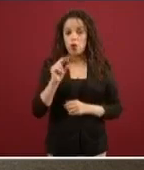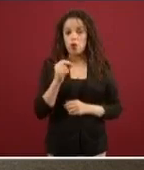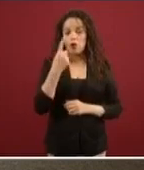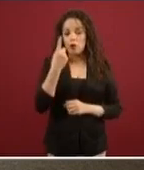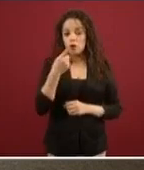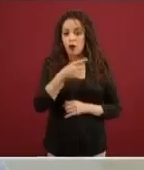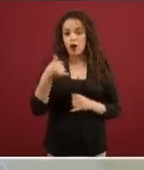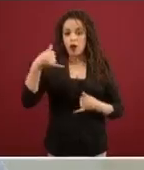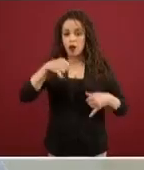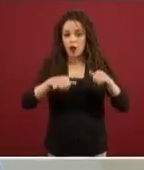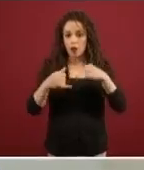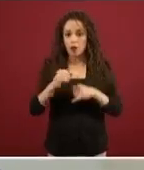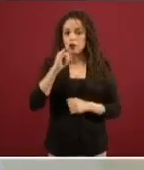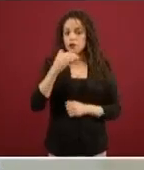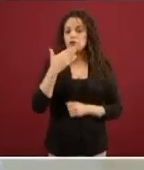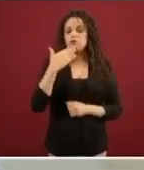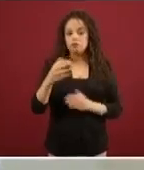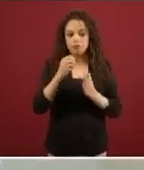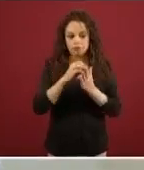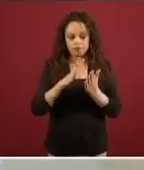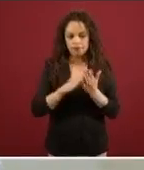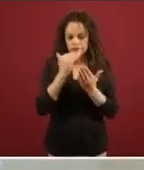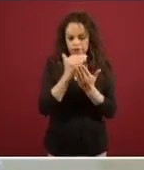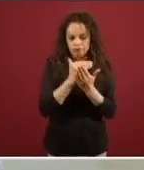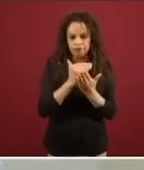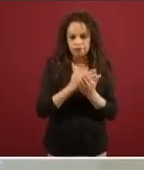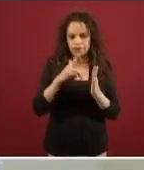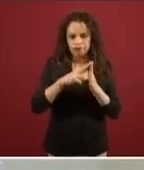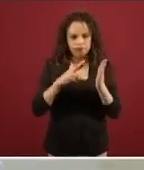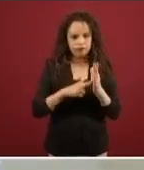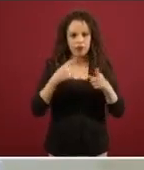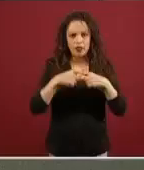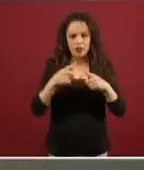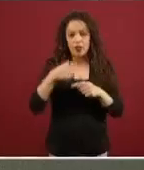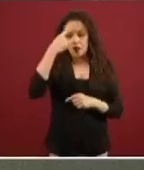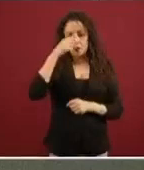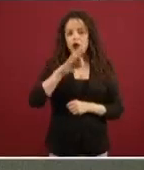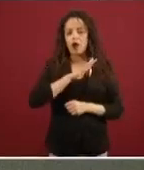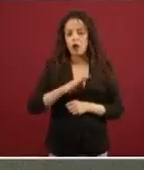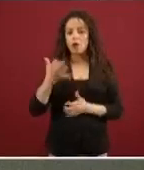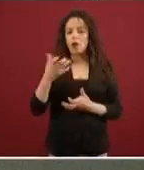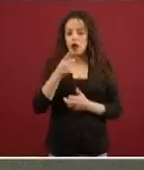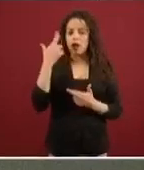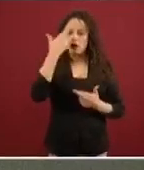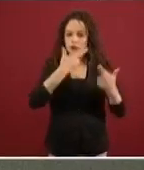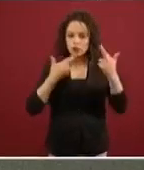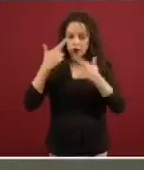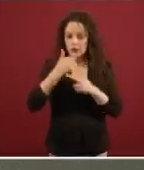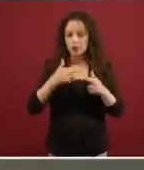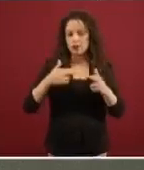que cumplían con los criterios para poder llevar a cabo este tipo de procesos. Gracias, doctora